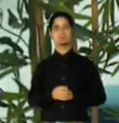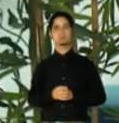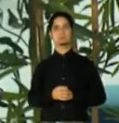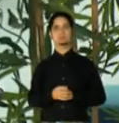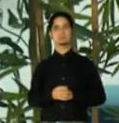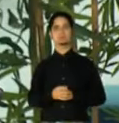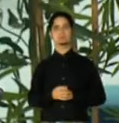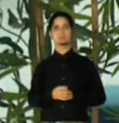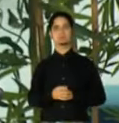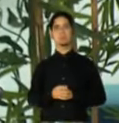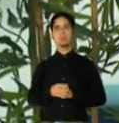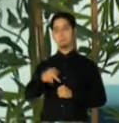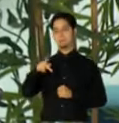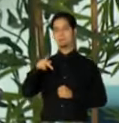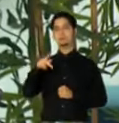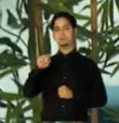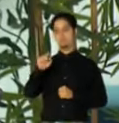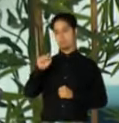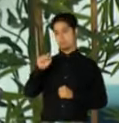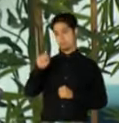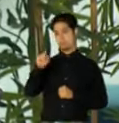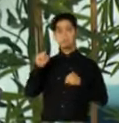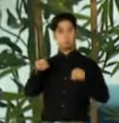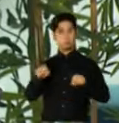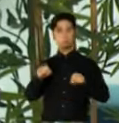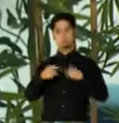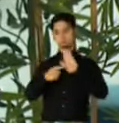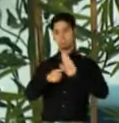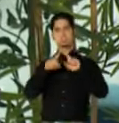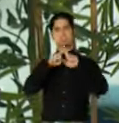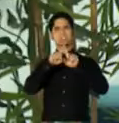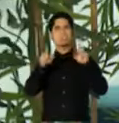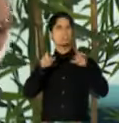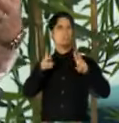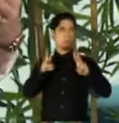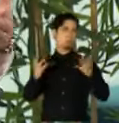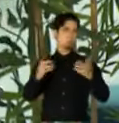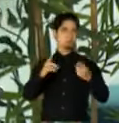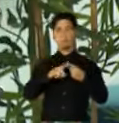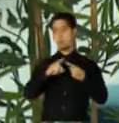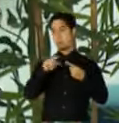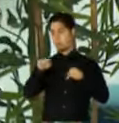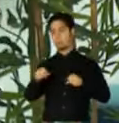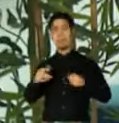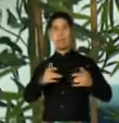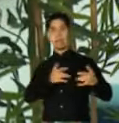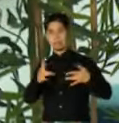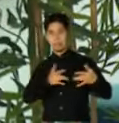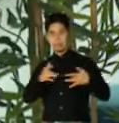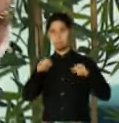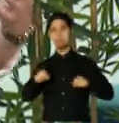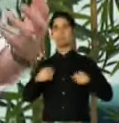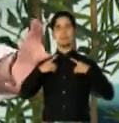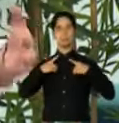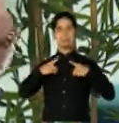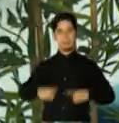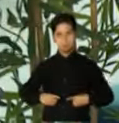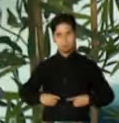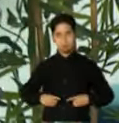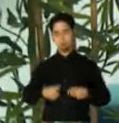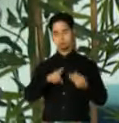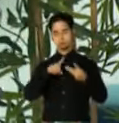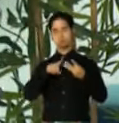trauma puede manifestarse de muchas maneras. Se puede manifestar con estrés postraumático, con ansiedad, pero también con depresión, con